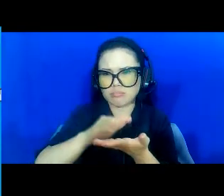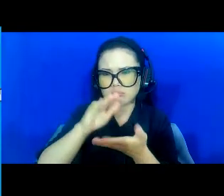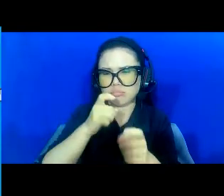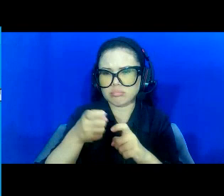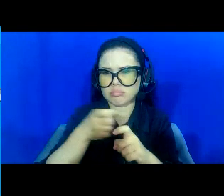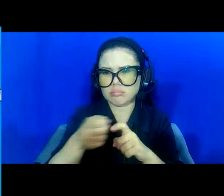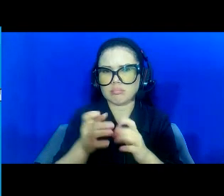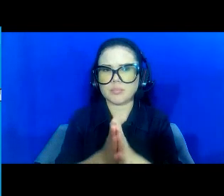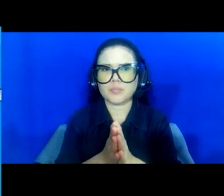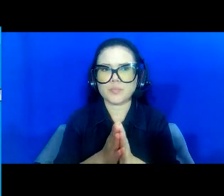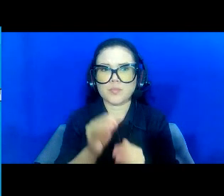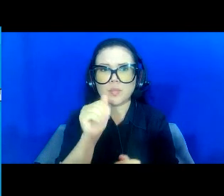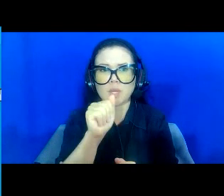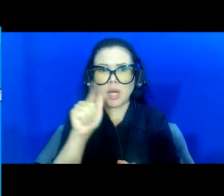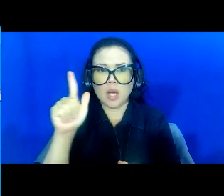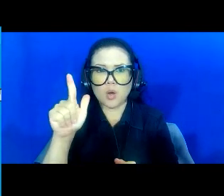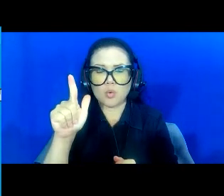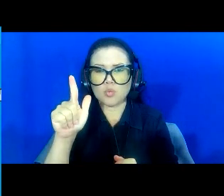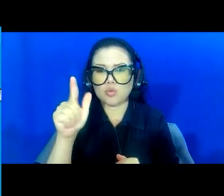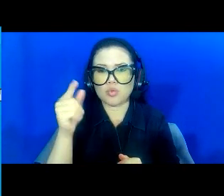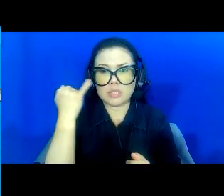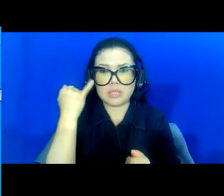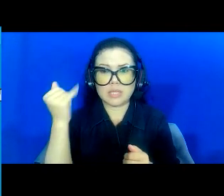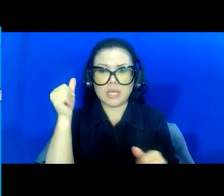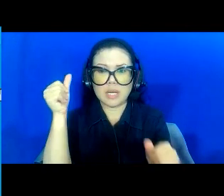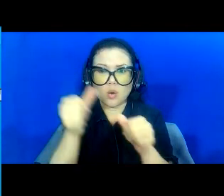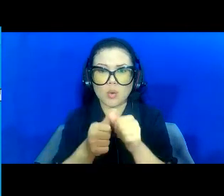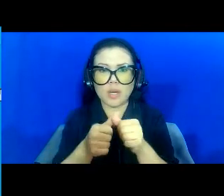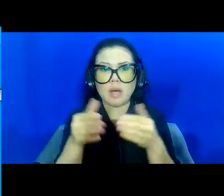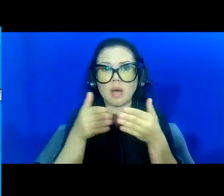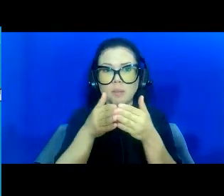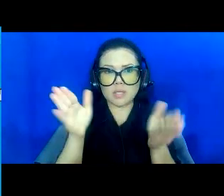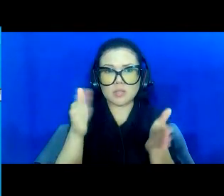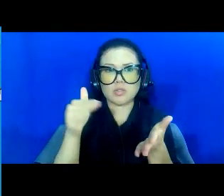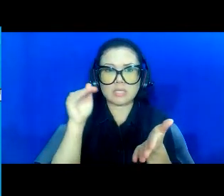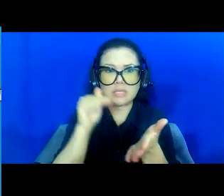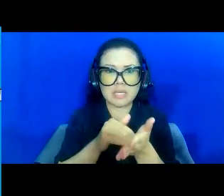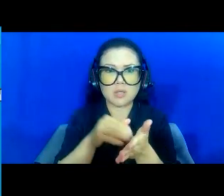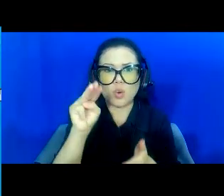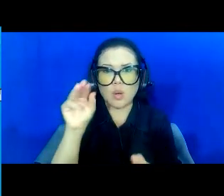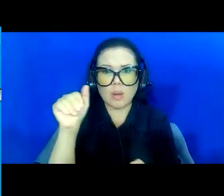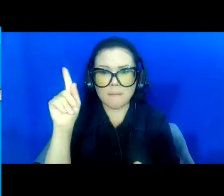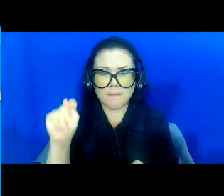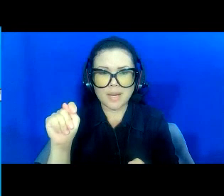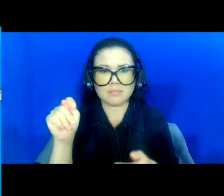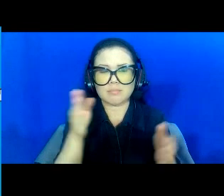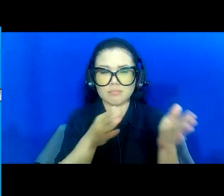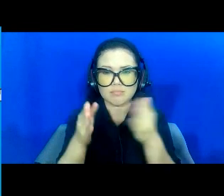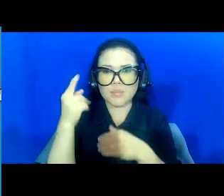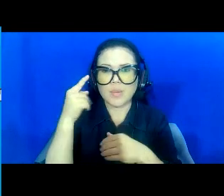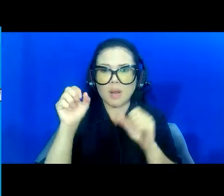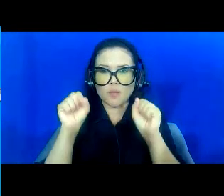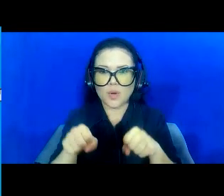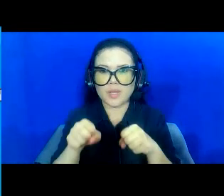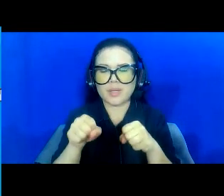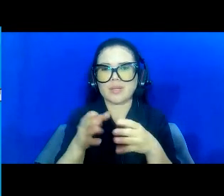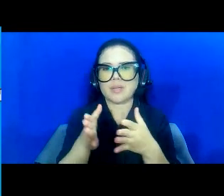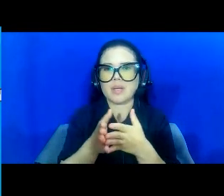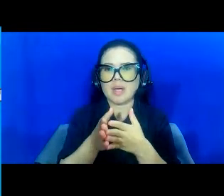que si recuerdan en ampliación de tratamiento, pues ampliación de centros de más, protocolos para poder hacer más referido a